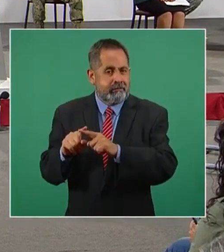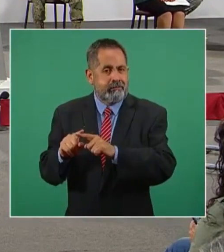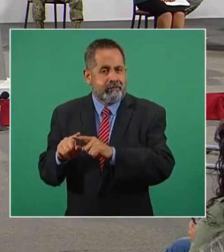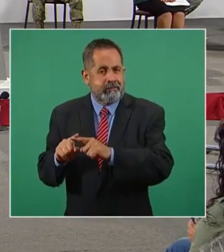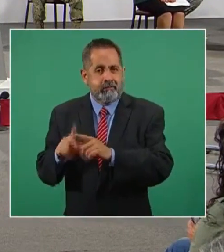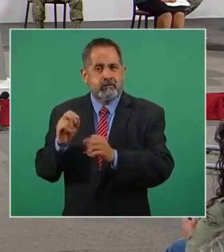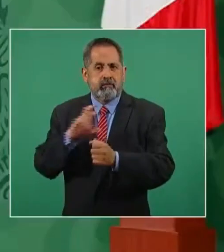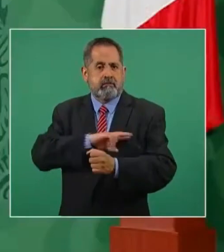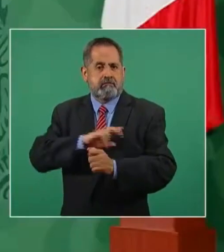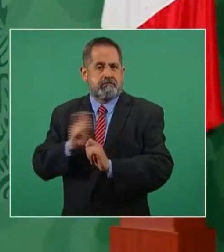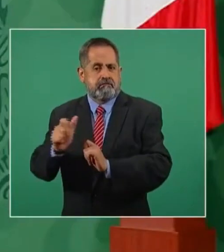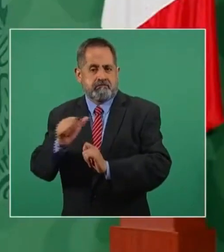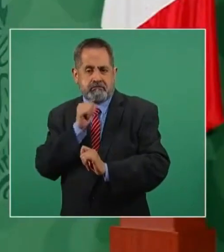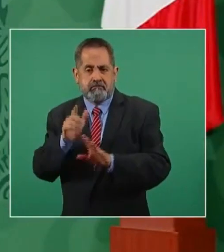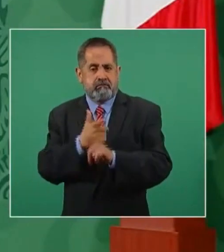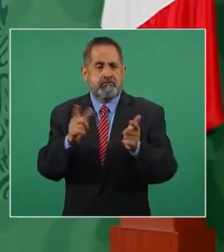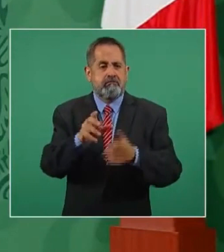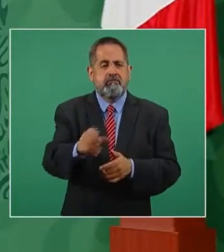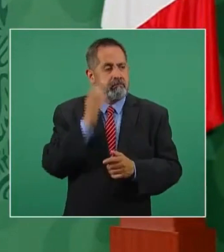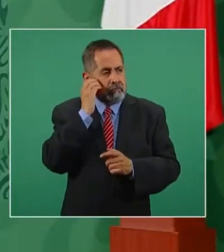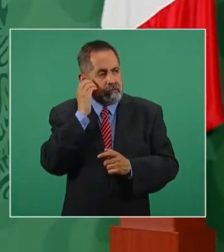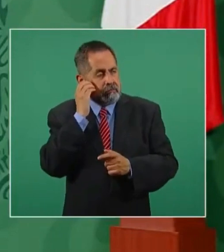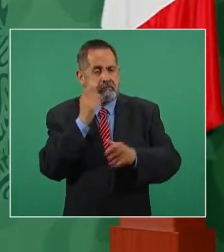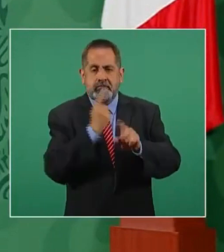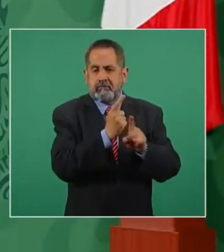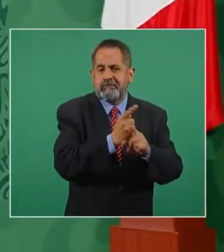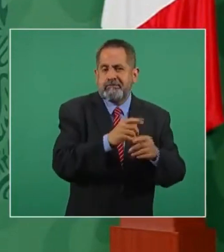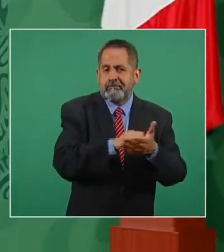en algunos casos de secuestro se han